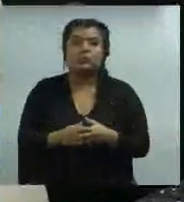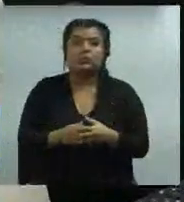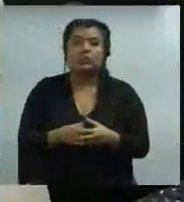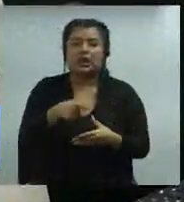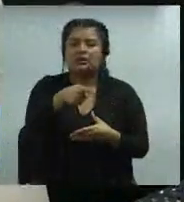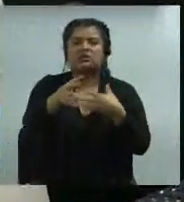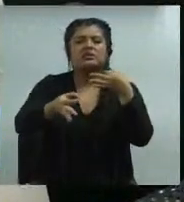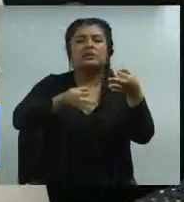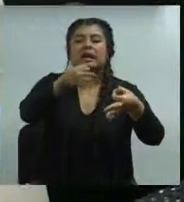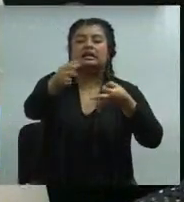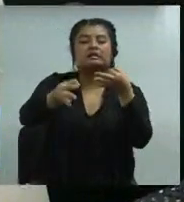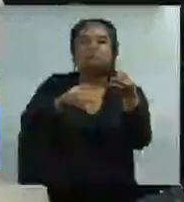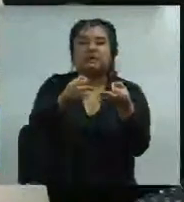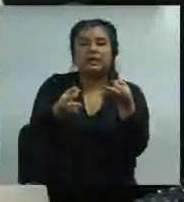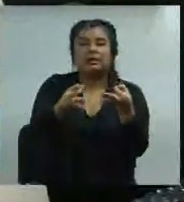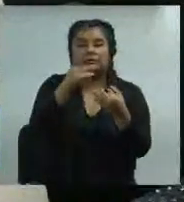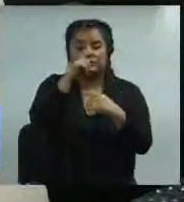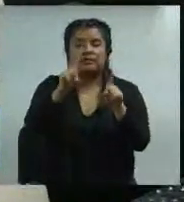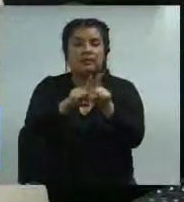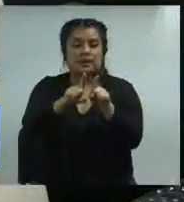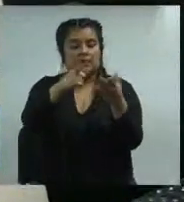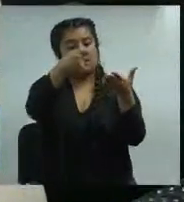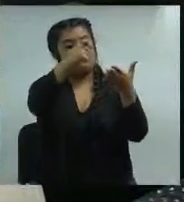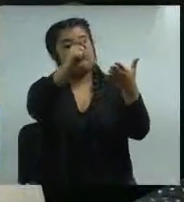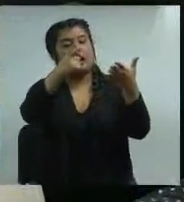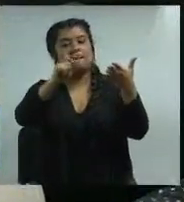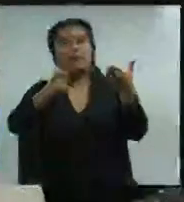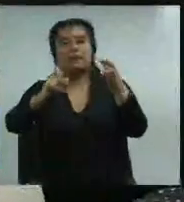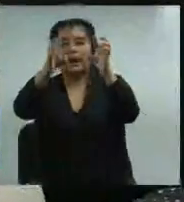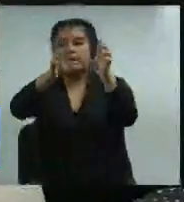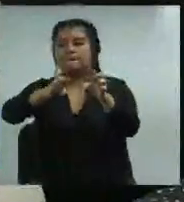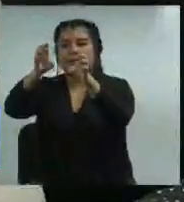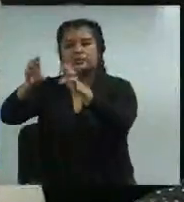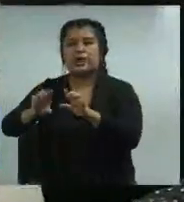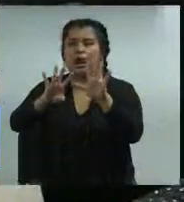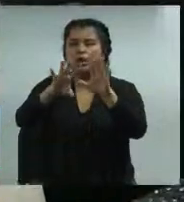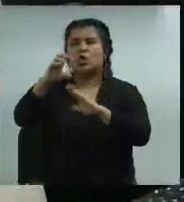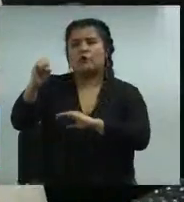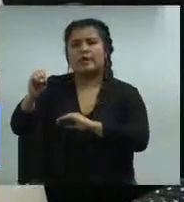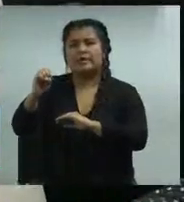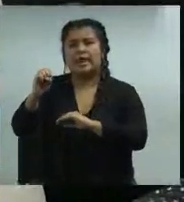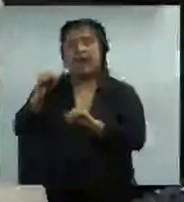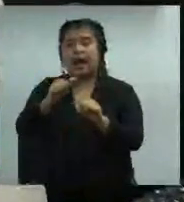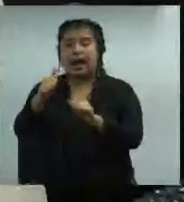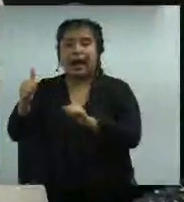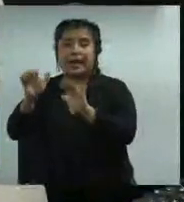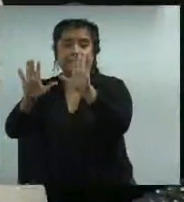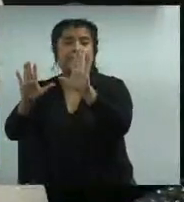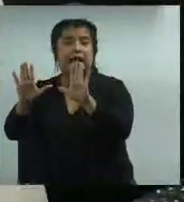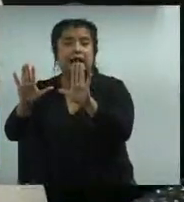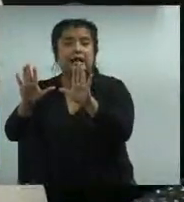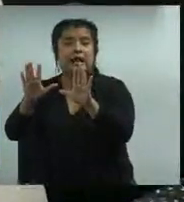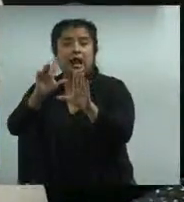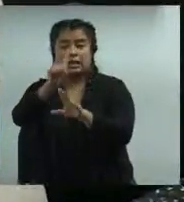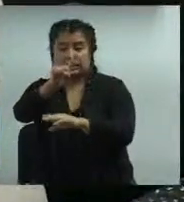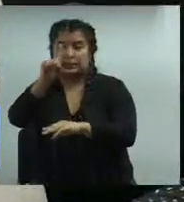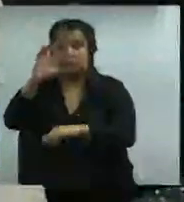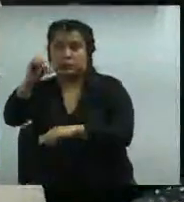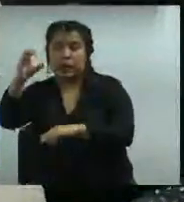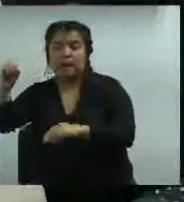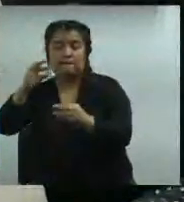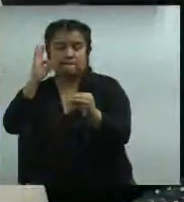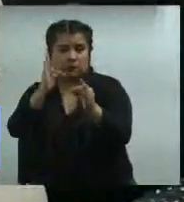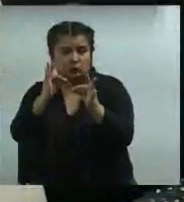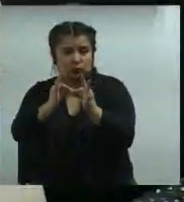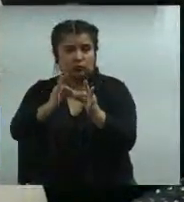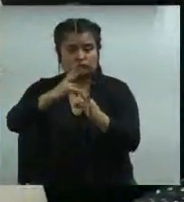formulan, pues se califican a personas que de 90, 100, sin embargo aquí nosotros elegimos gente que tiene